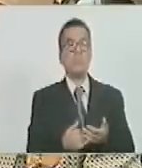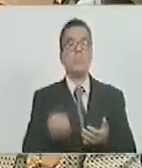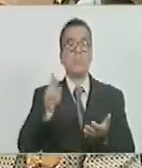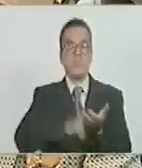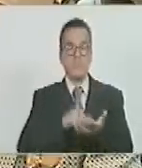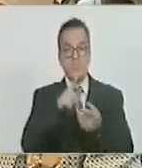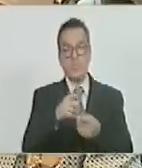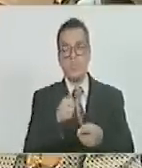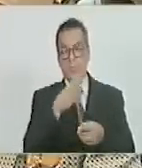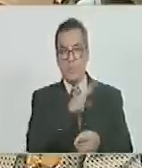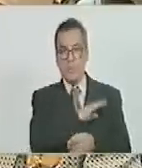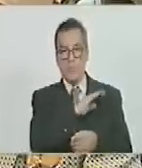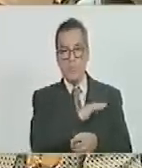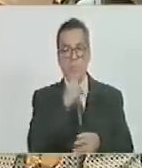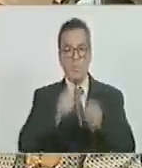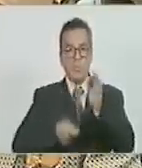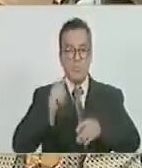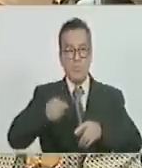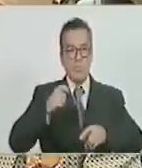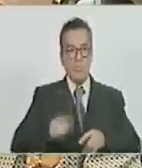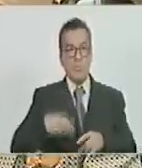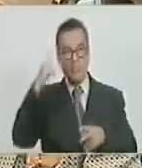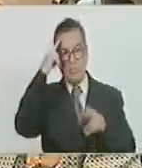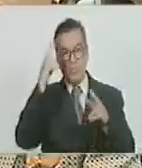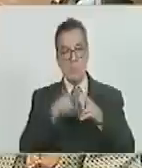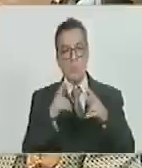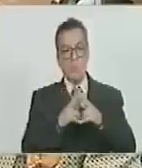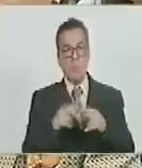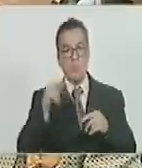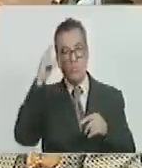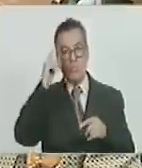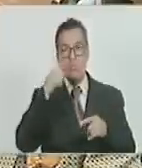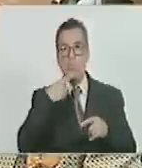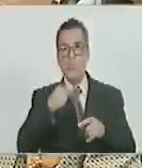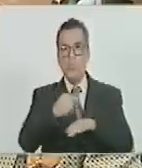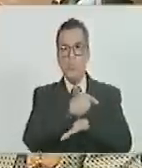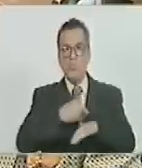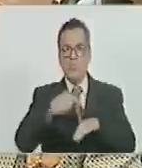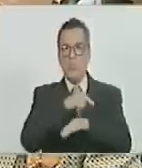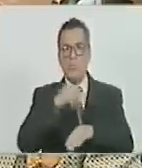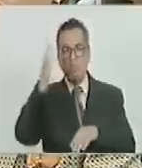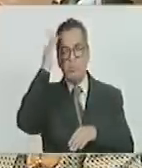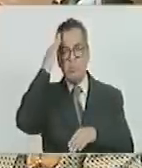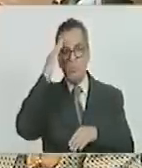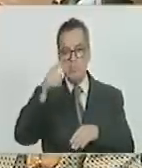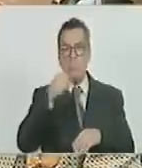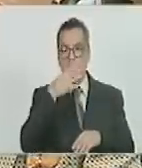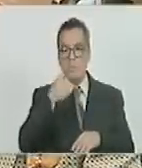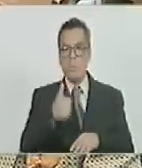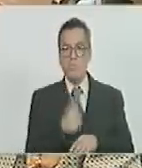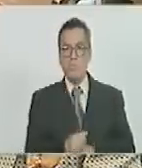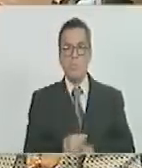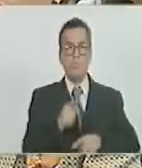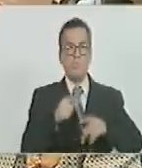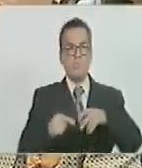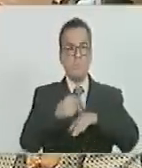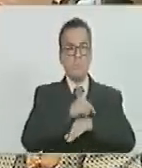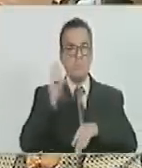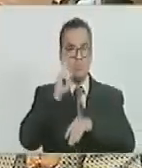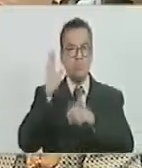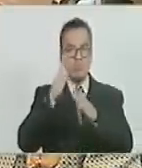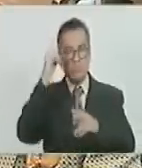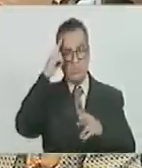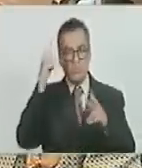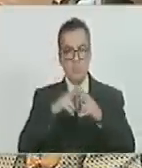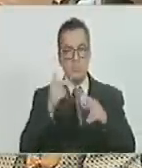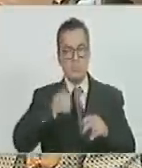de esos bienes que hoy la justicia de Portugal ha reconocido. Un reconocimiento al gobierno de Portugal que reconoce debidamente esos dineros de los venezolanos, un